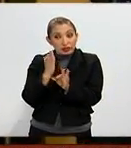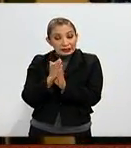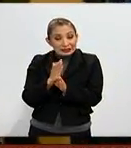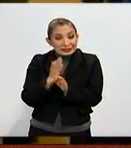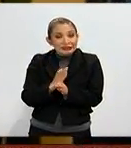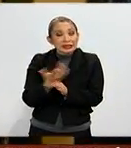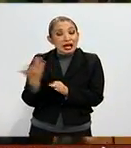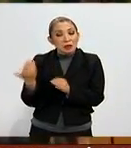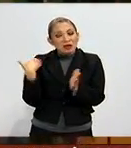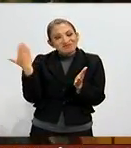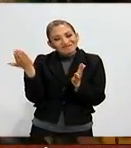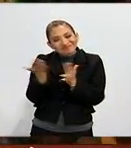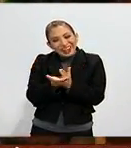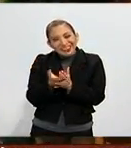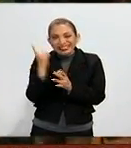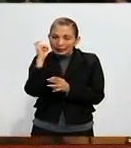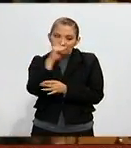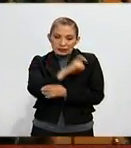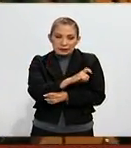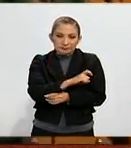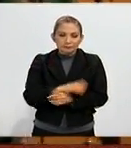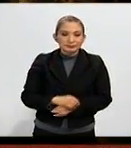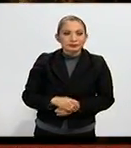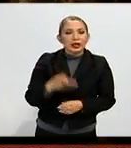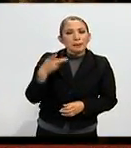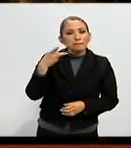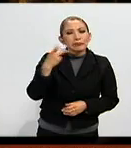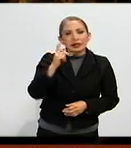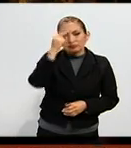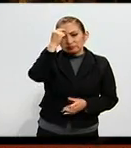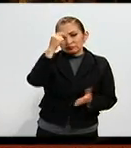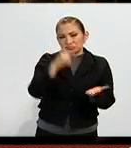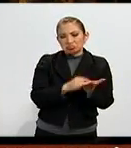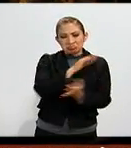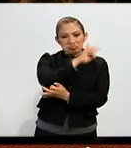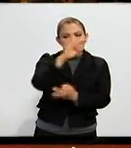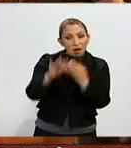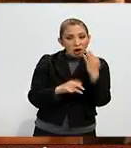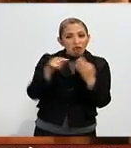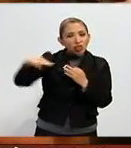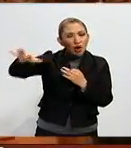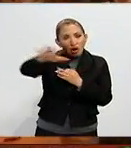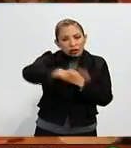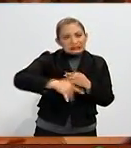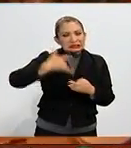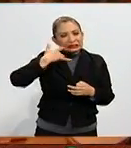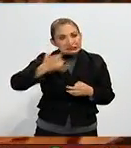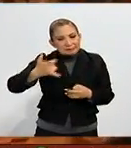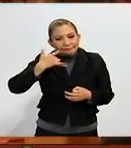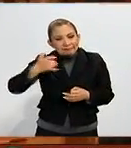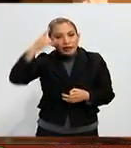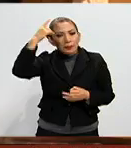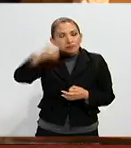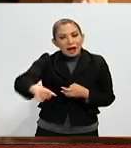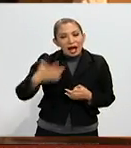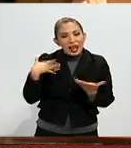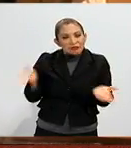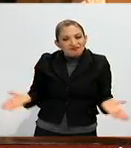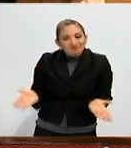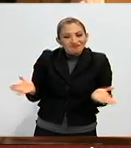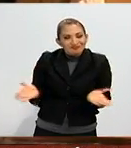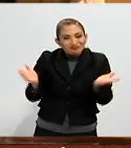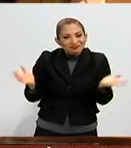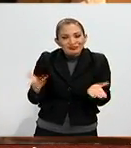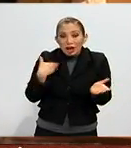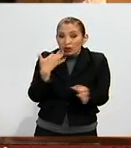pues en una fase un poco difícil. Pero creo que si todos hacemos un esfuerzo para impulsar lo que